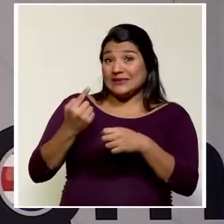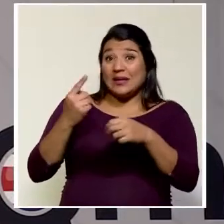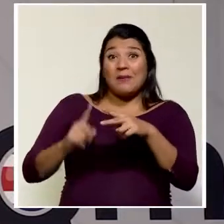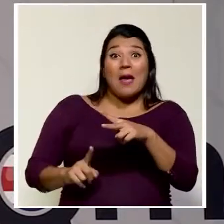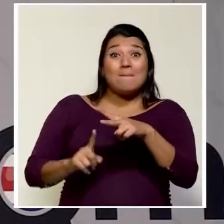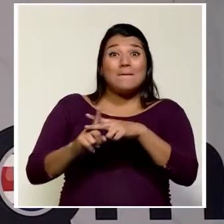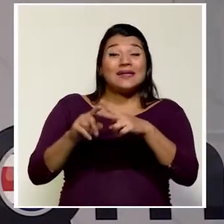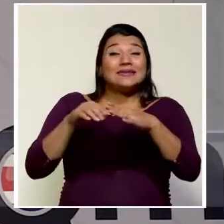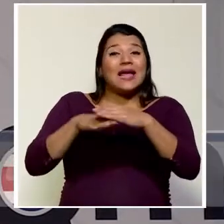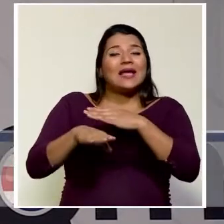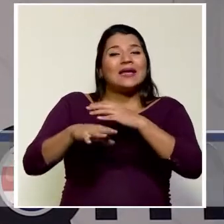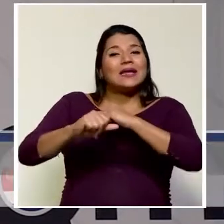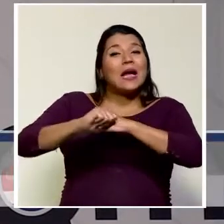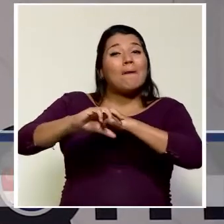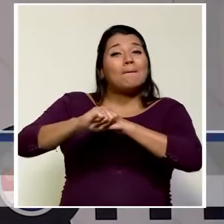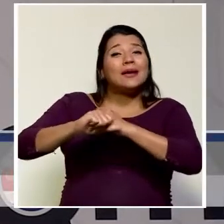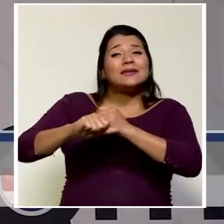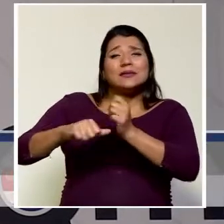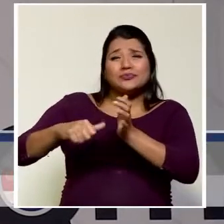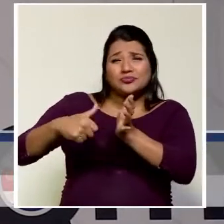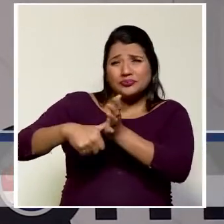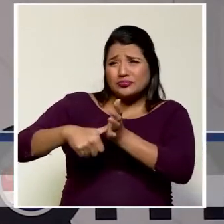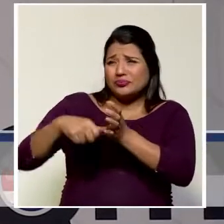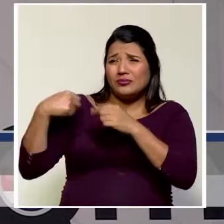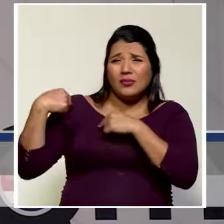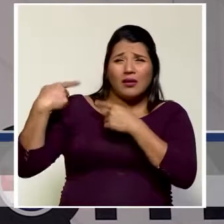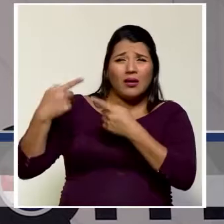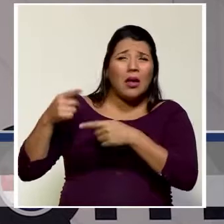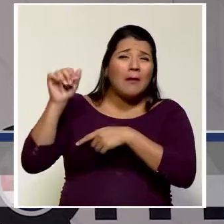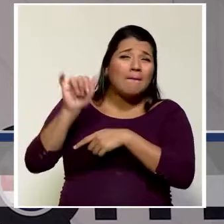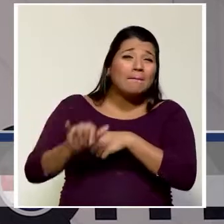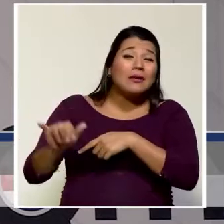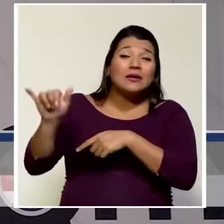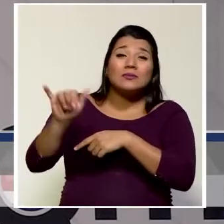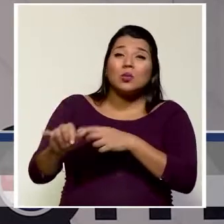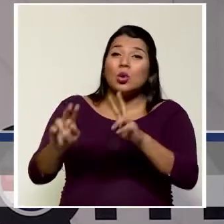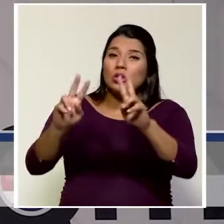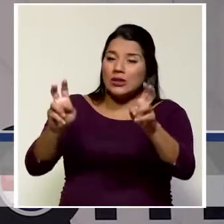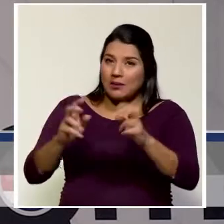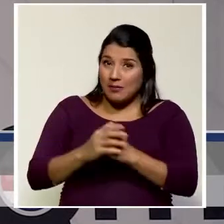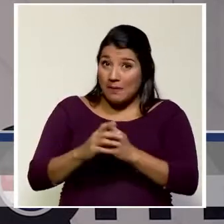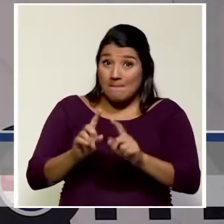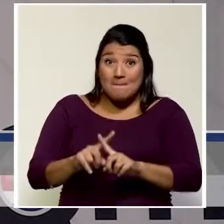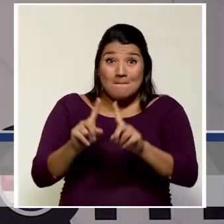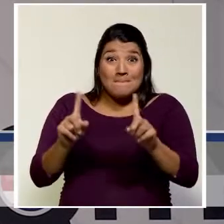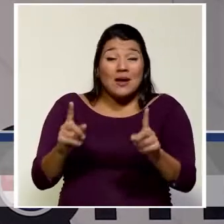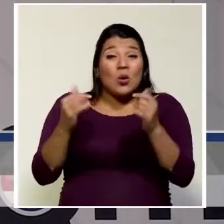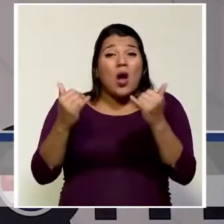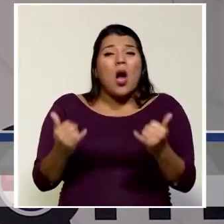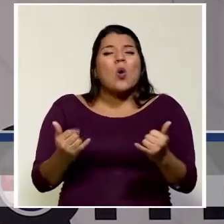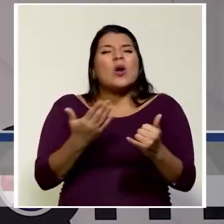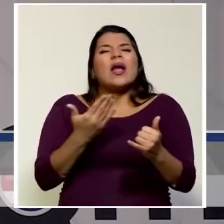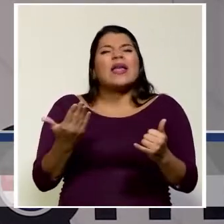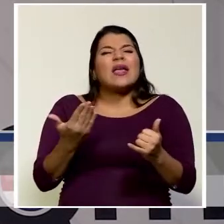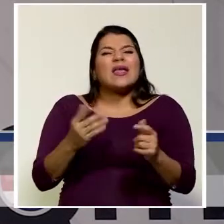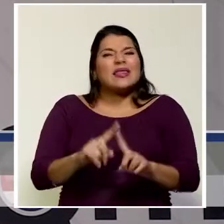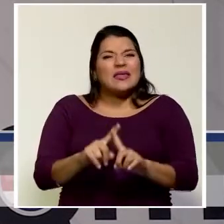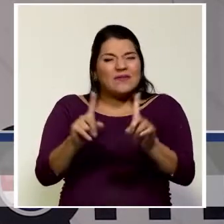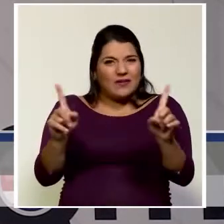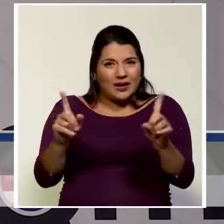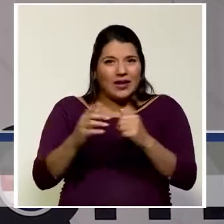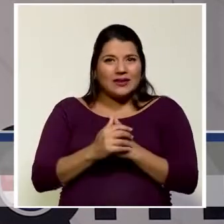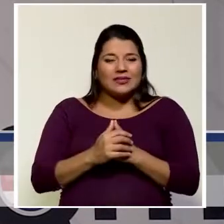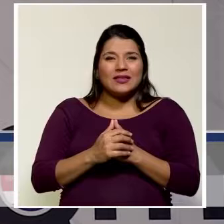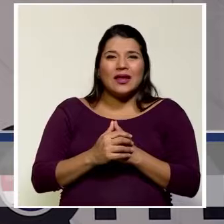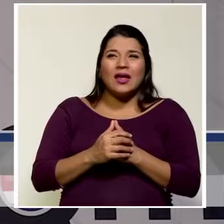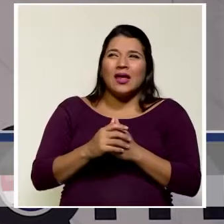son prácticamente los mismos temas que han estado planteados durante años. Lo cierto del caso es que para esta ocasión lo que varía es un poco el acento que hemos